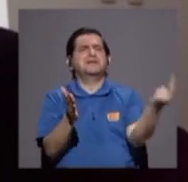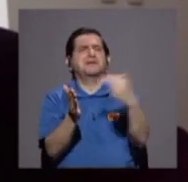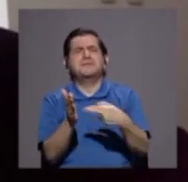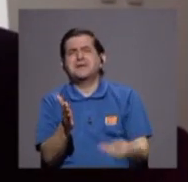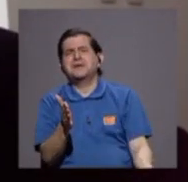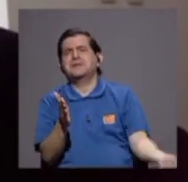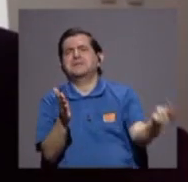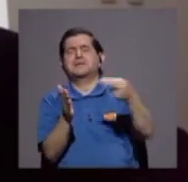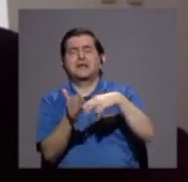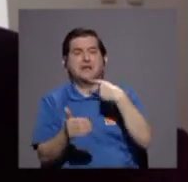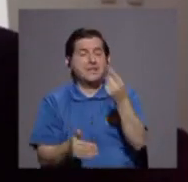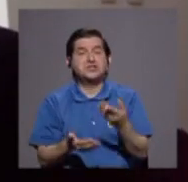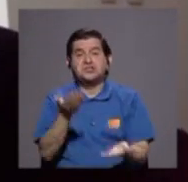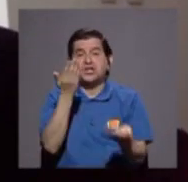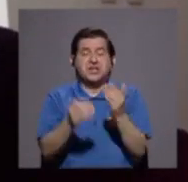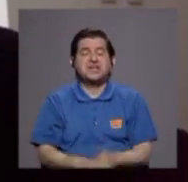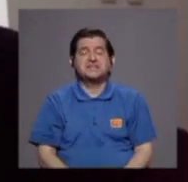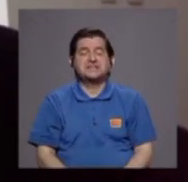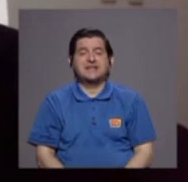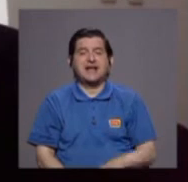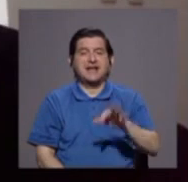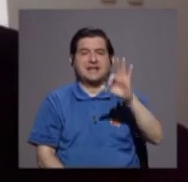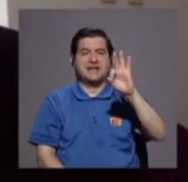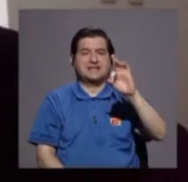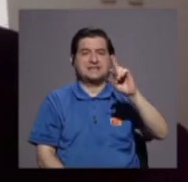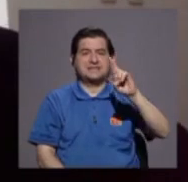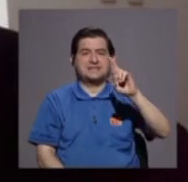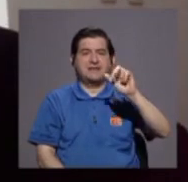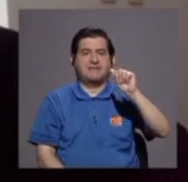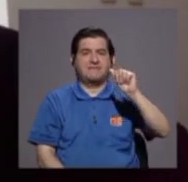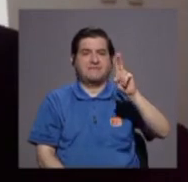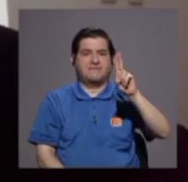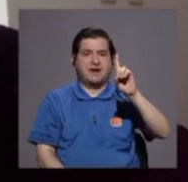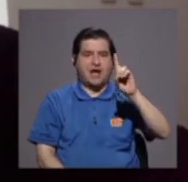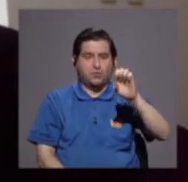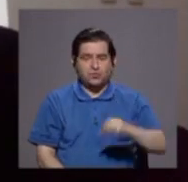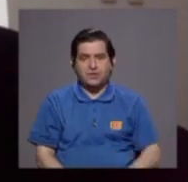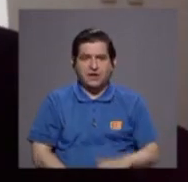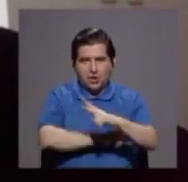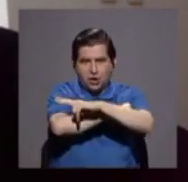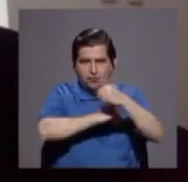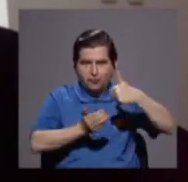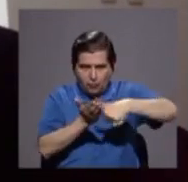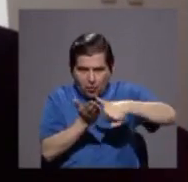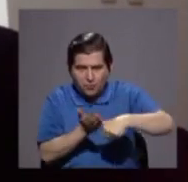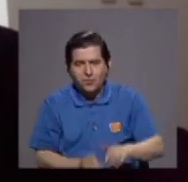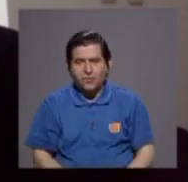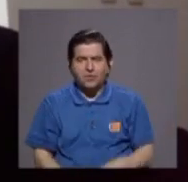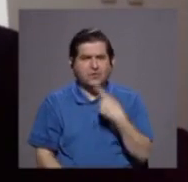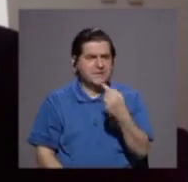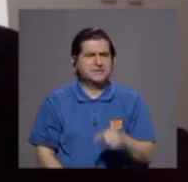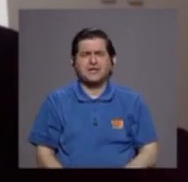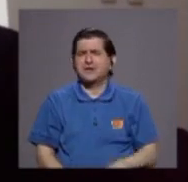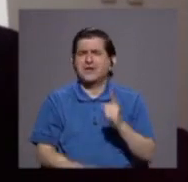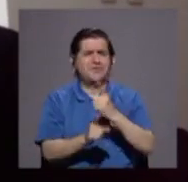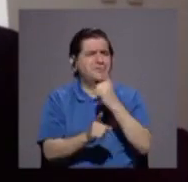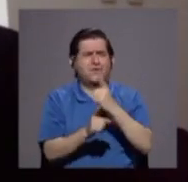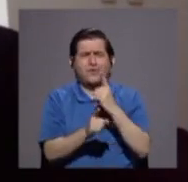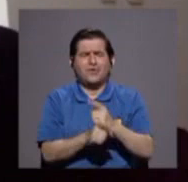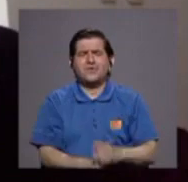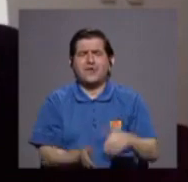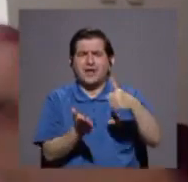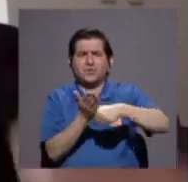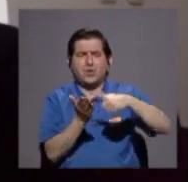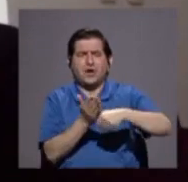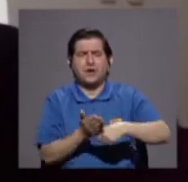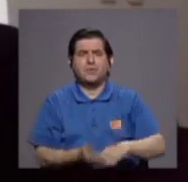reiteradamente de hablar de un posible fraude, se ha encargado de deslegitimar el uso de los votos